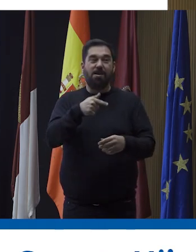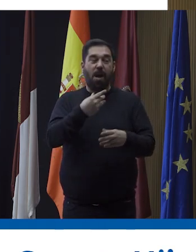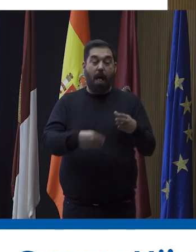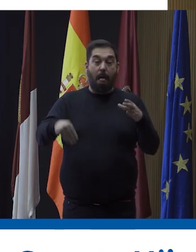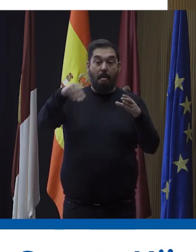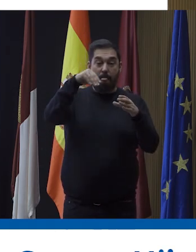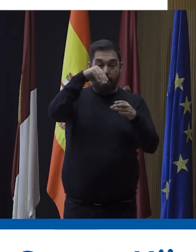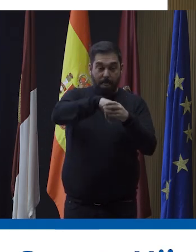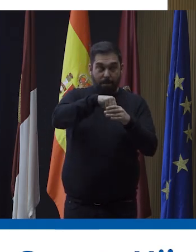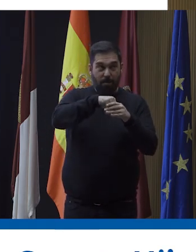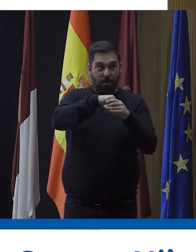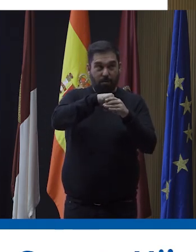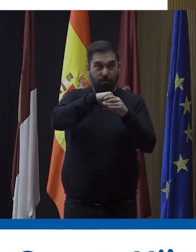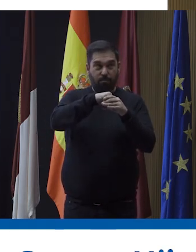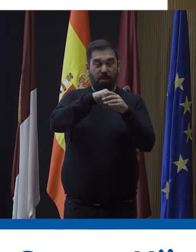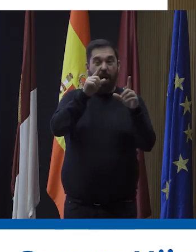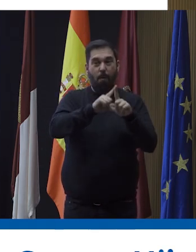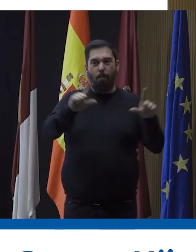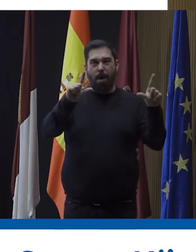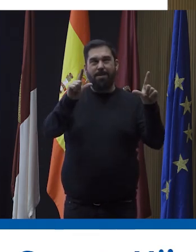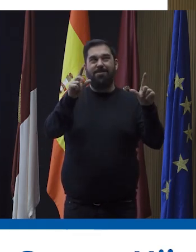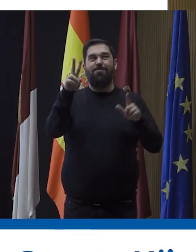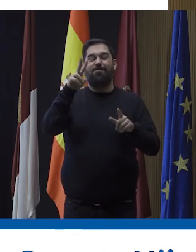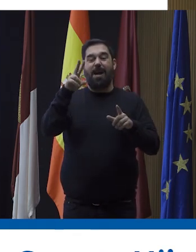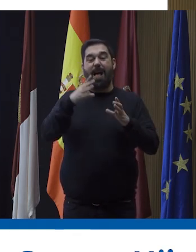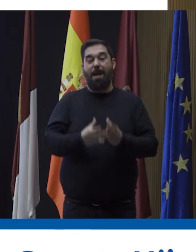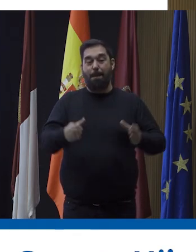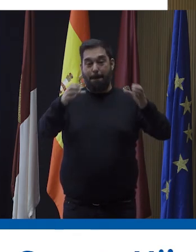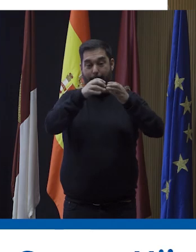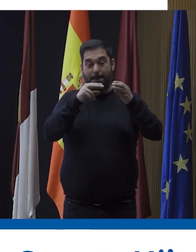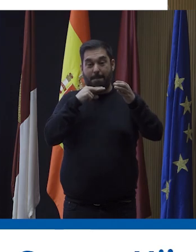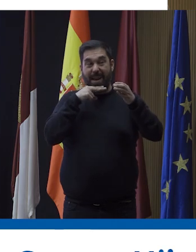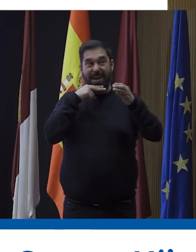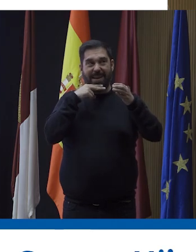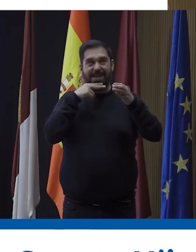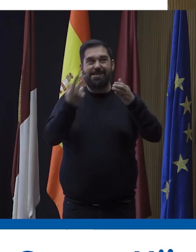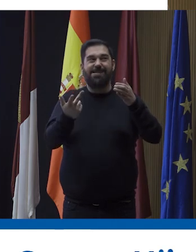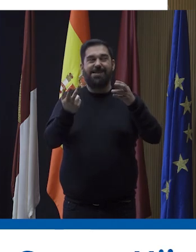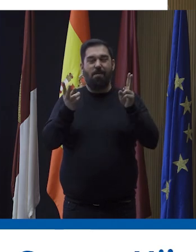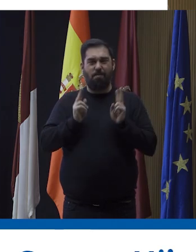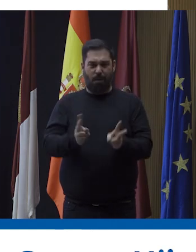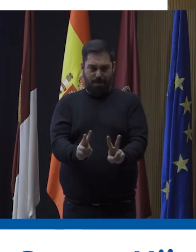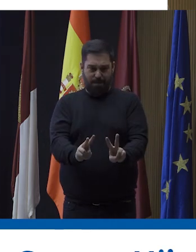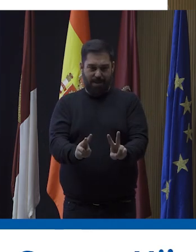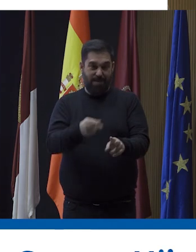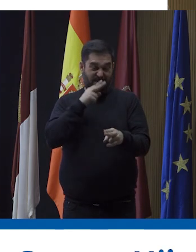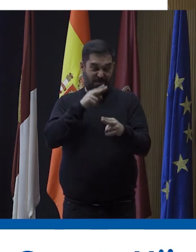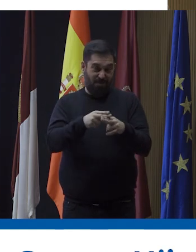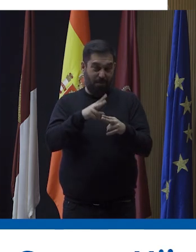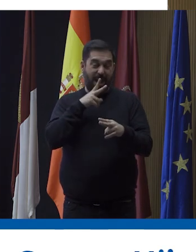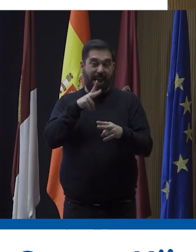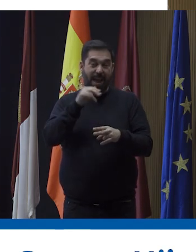en este cuadro que es la vejiga hiperactiva, que es como se denominan estos cuadros clínicos. ¿Qué es la vejiga hiperactiva? Pues